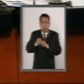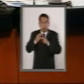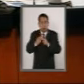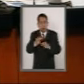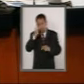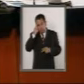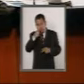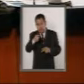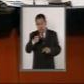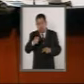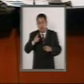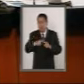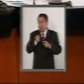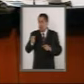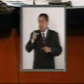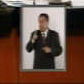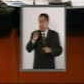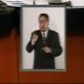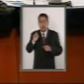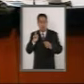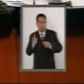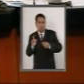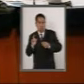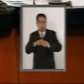que alguien del PRI se inscriba en